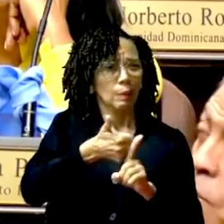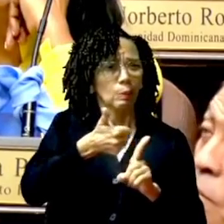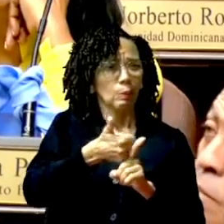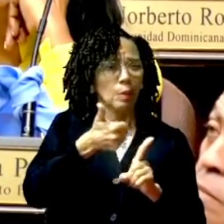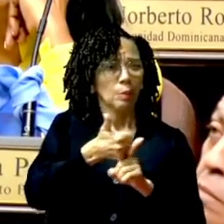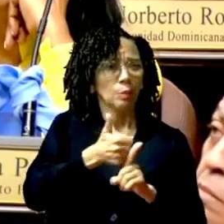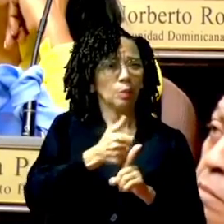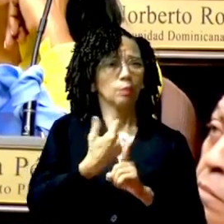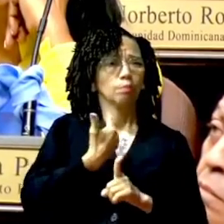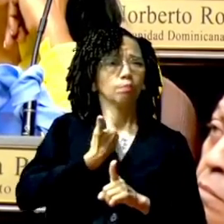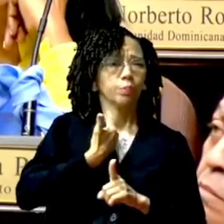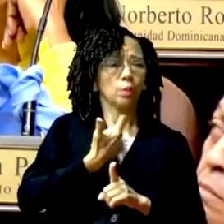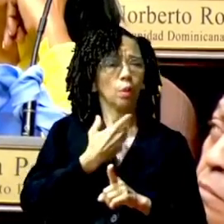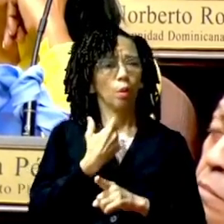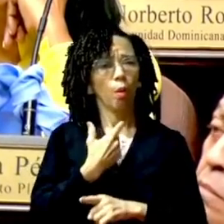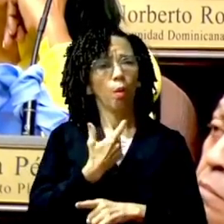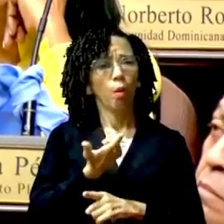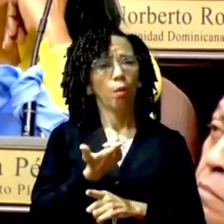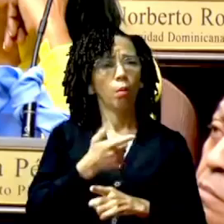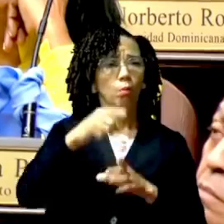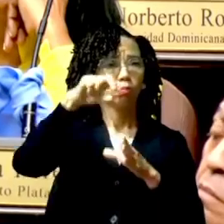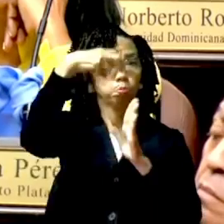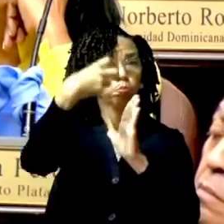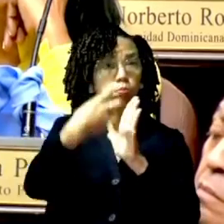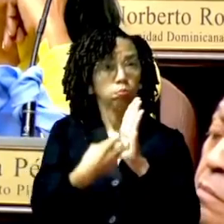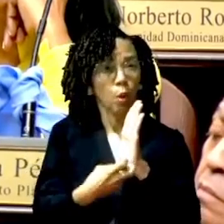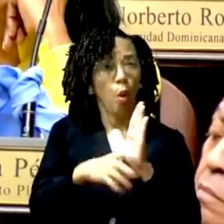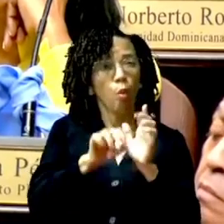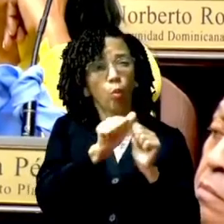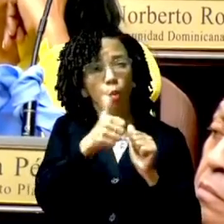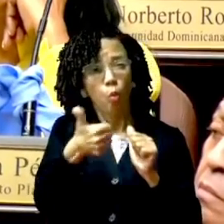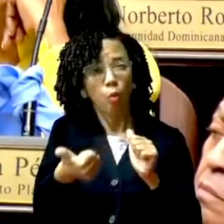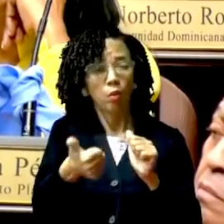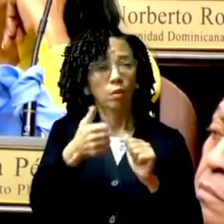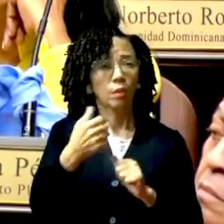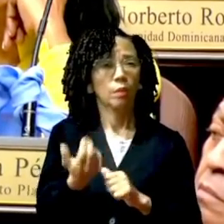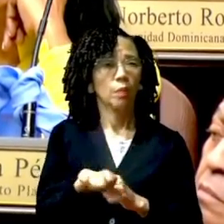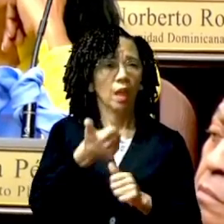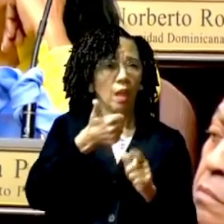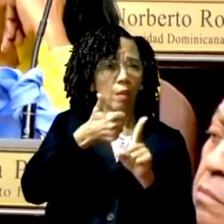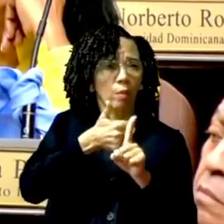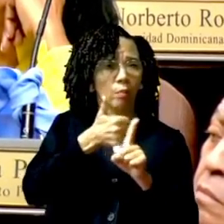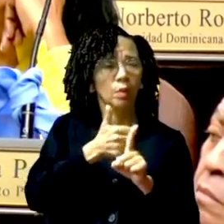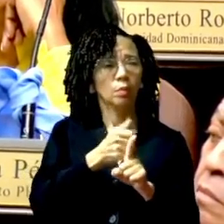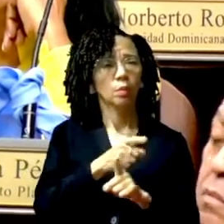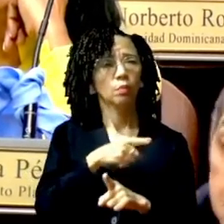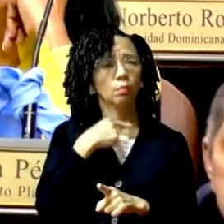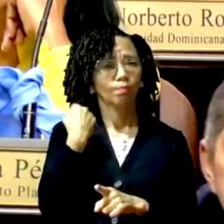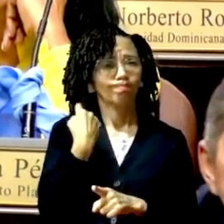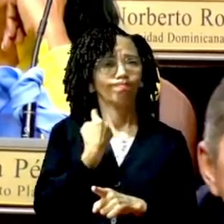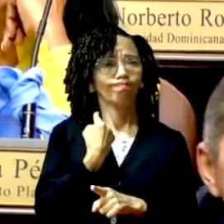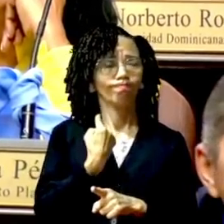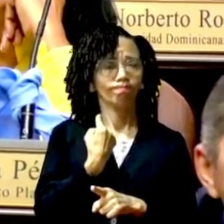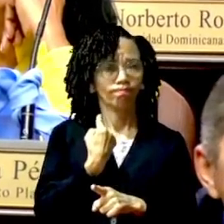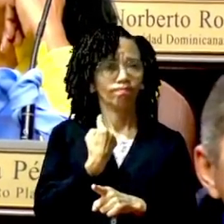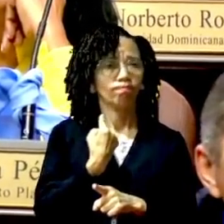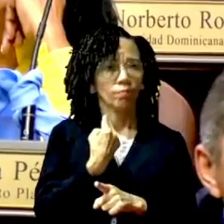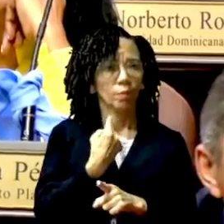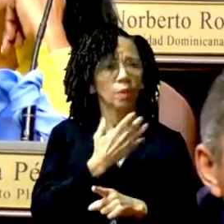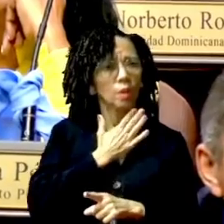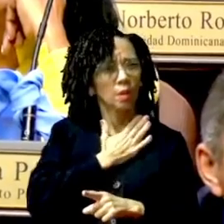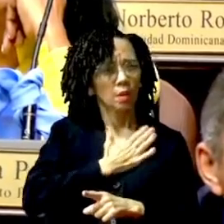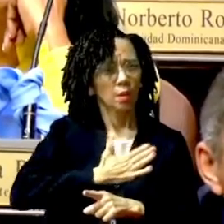trabajando en las políticas públicas de prevención en materia de salud mental. En tal